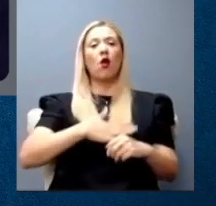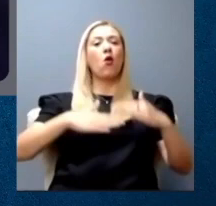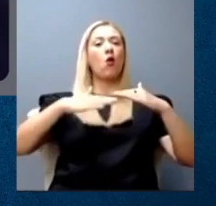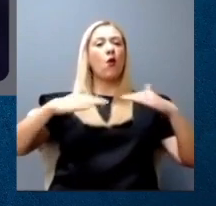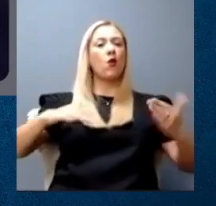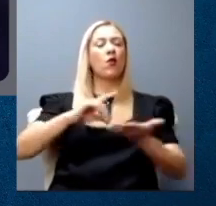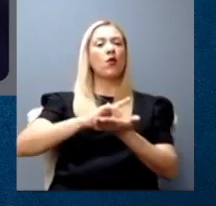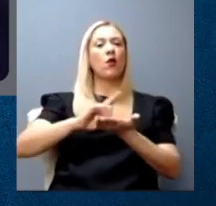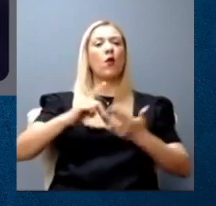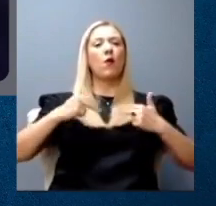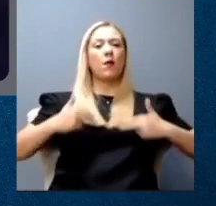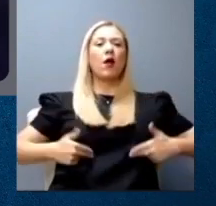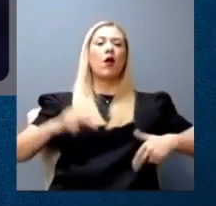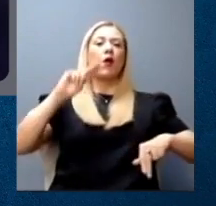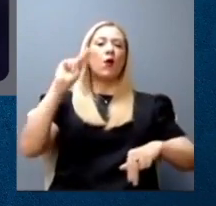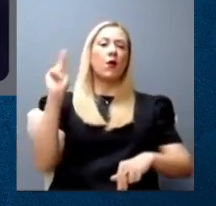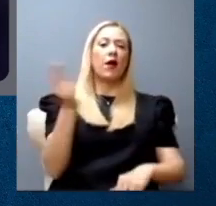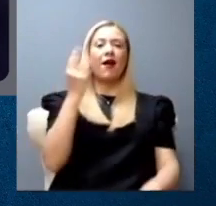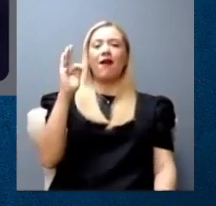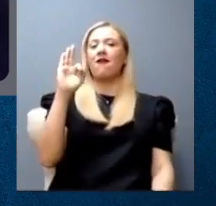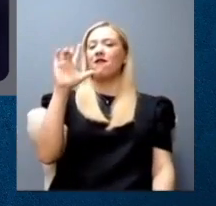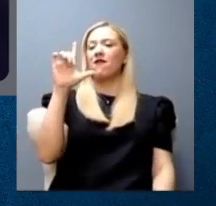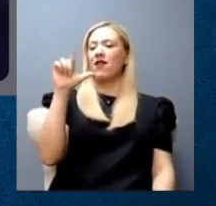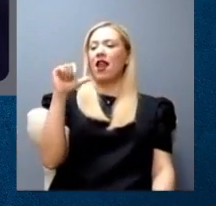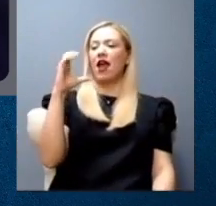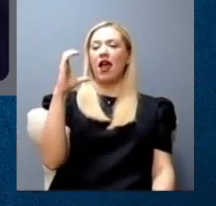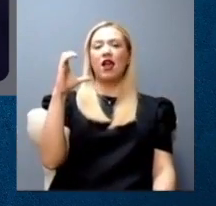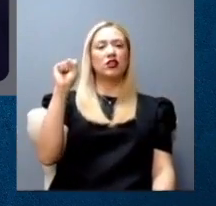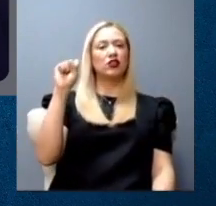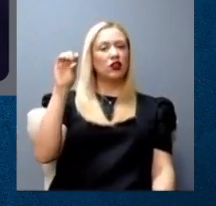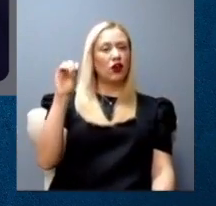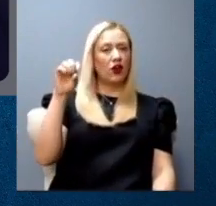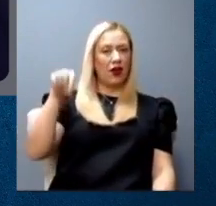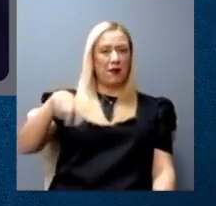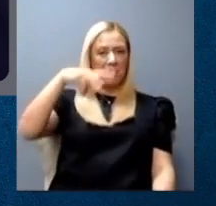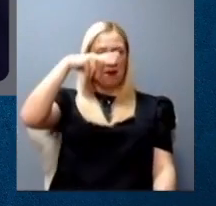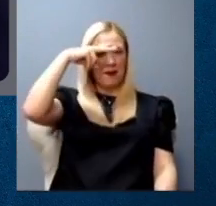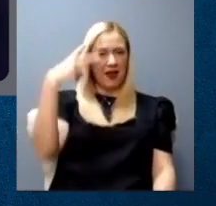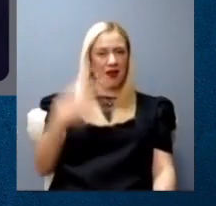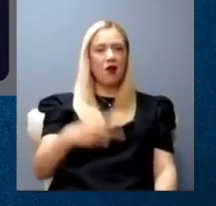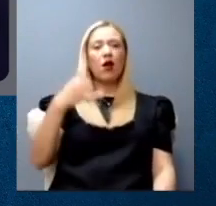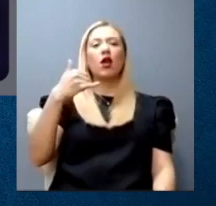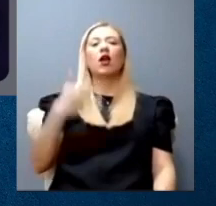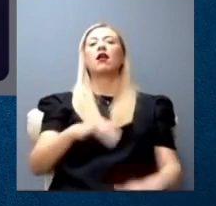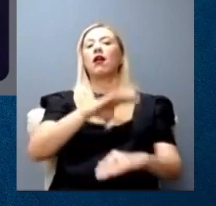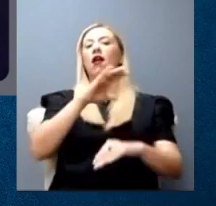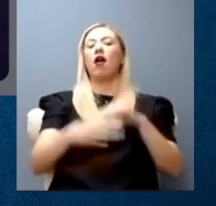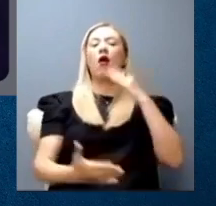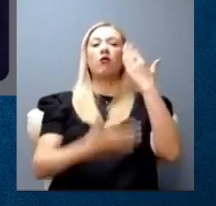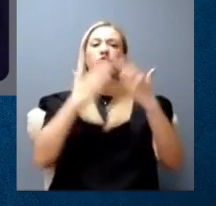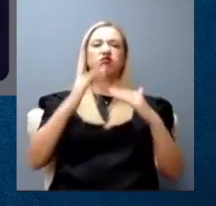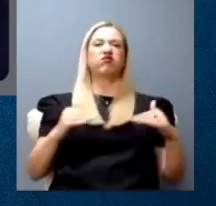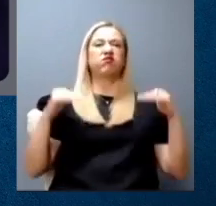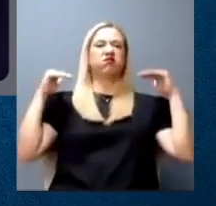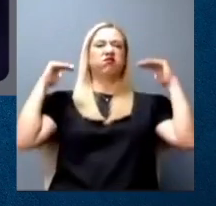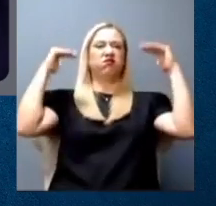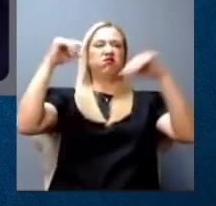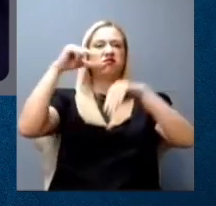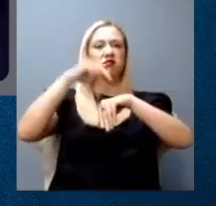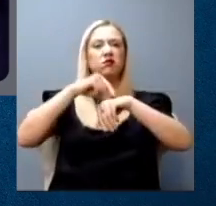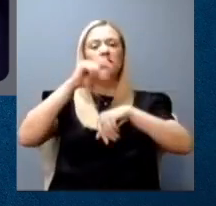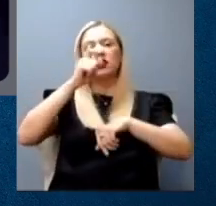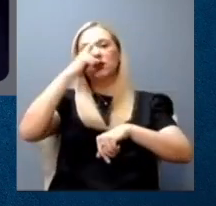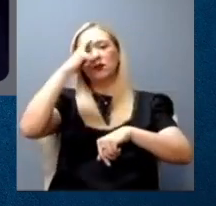Facultad Latinoamericana de Ciencias Sociales, sede México, y completó los estudios del programa de posgrado Garantías y Derechos Humanos del